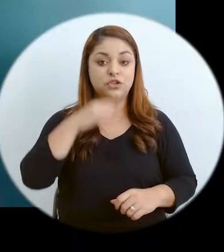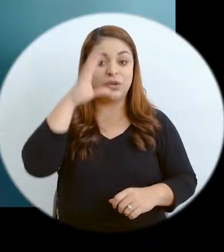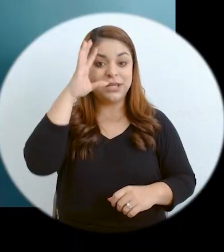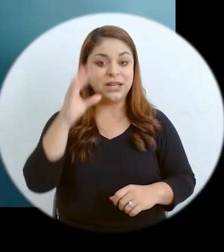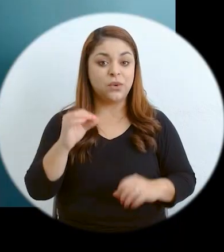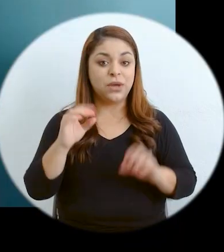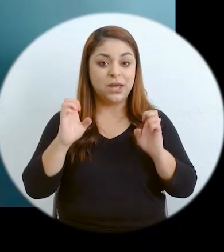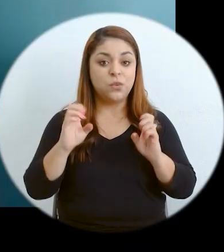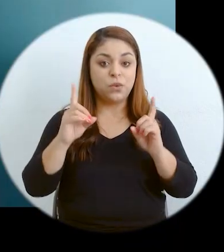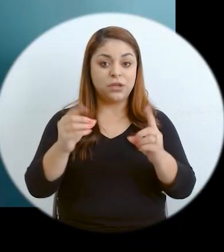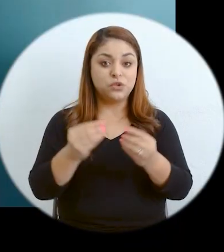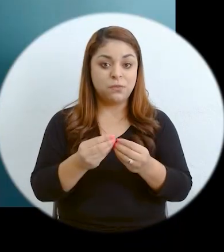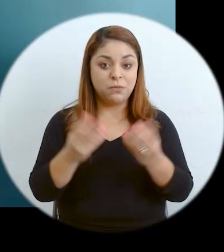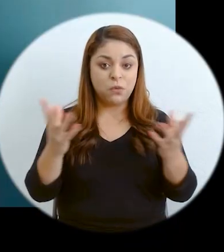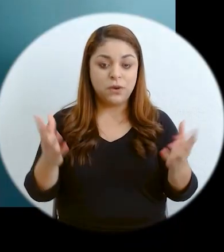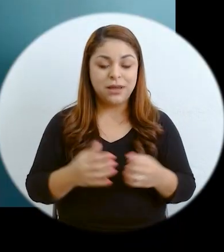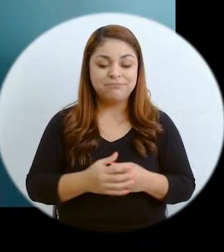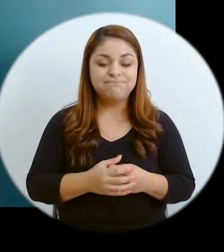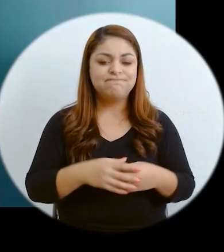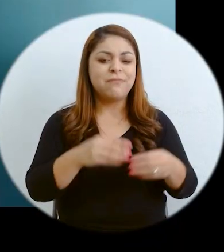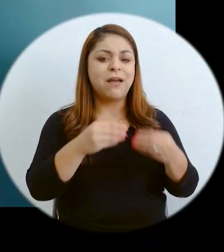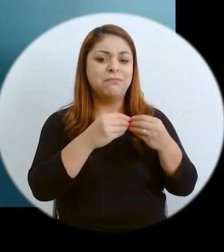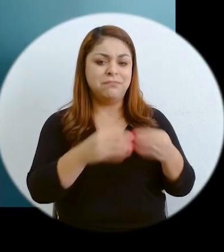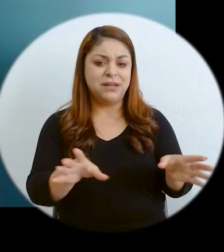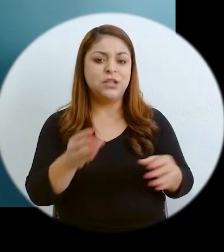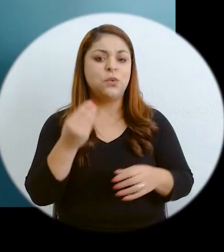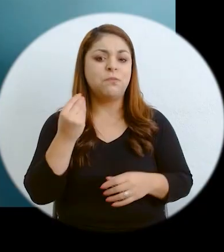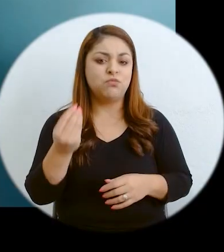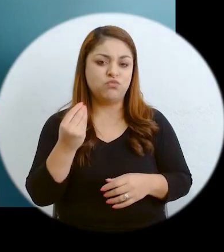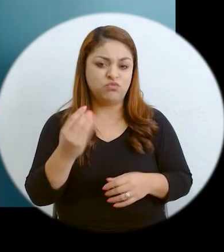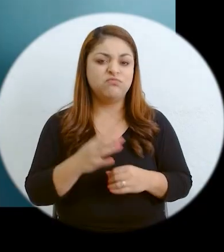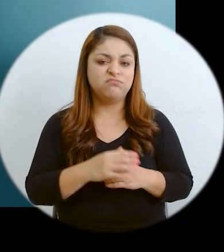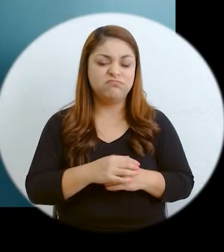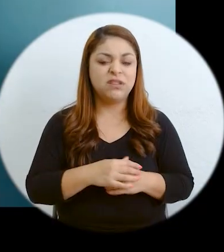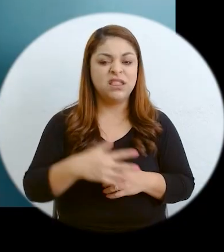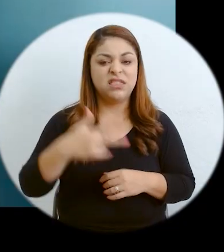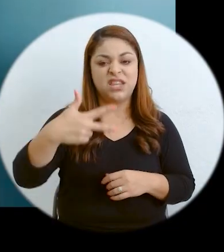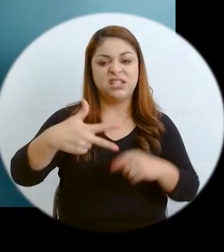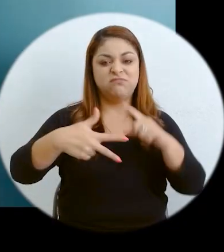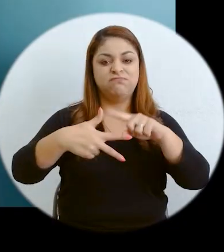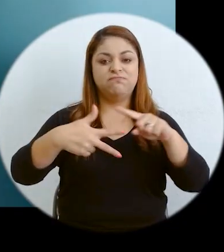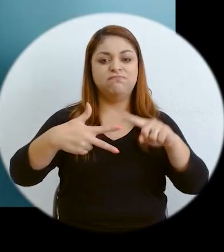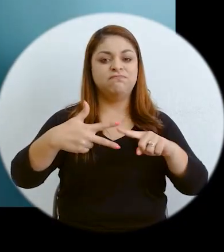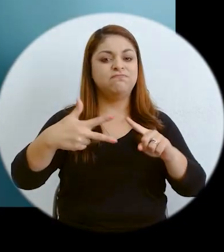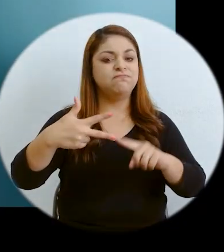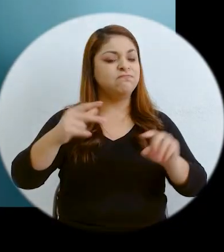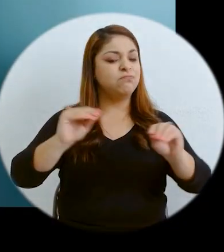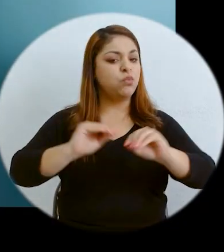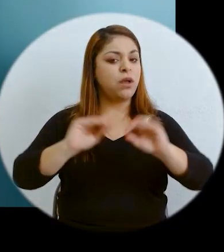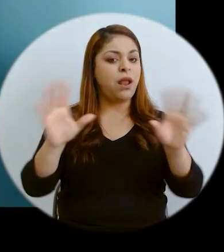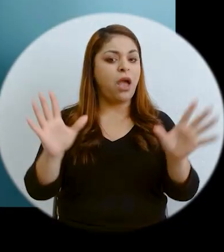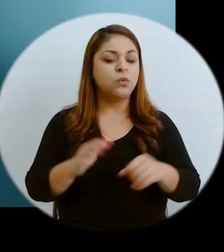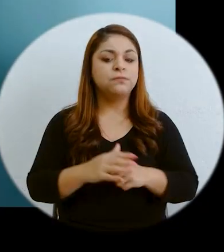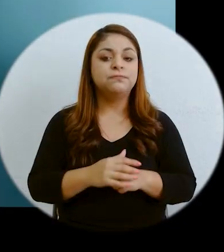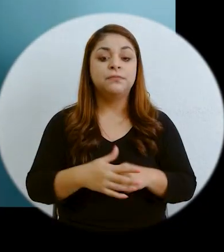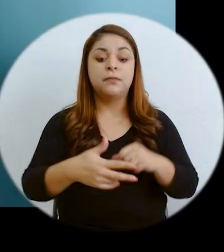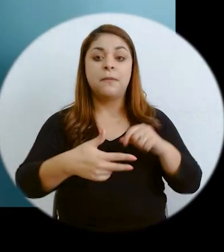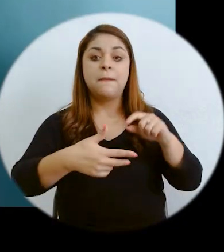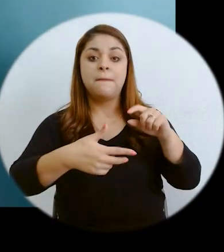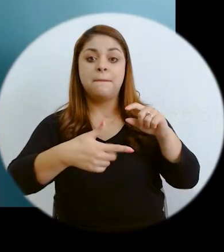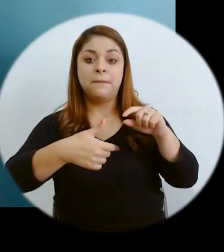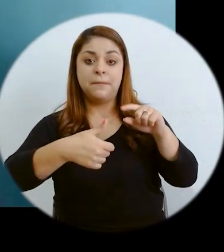Yo creo que la educación pública ha perdido mucho a raíz de 3 circunstancias claras.